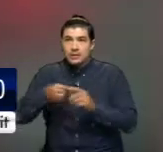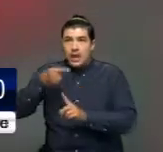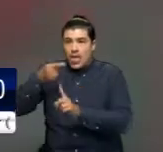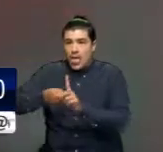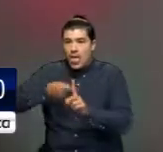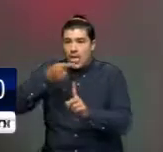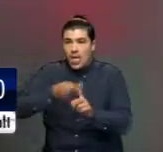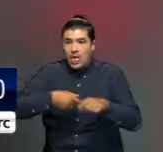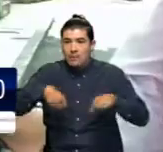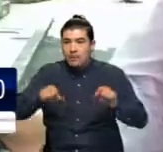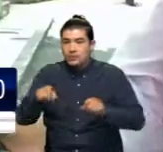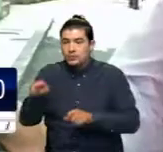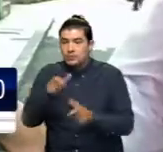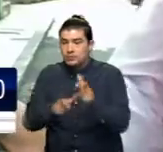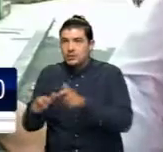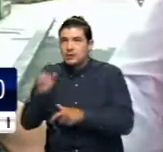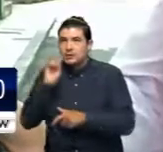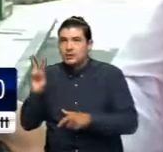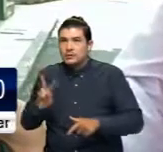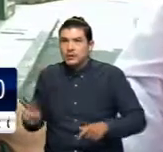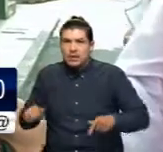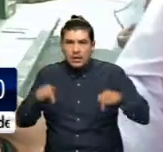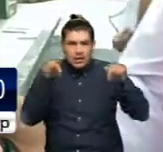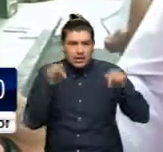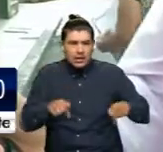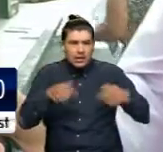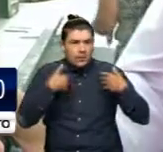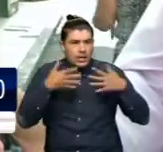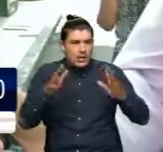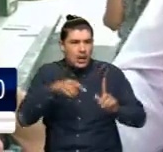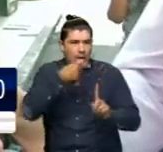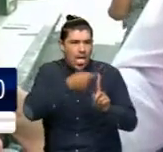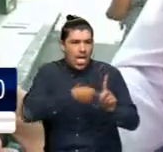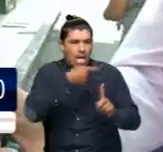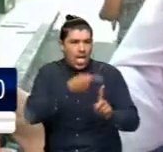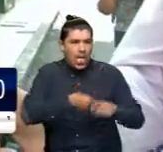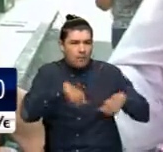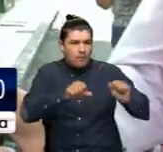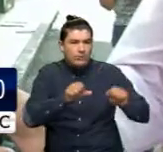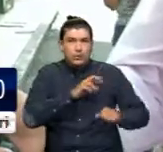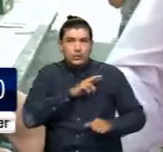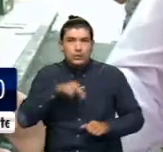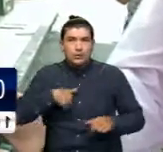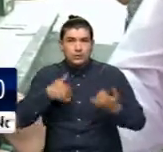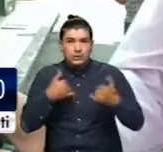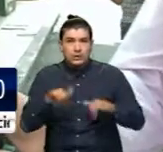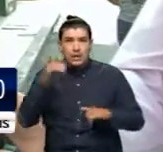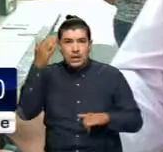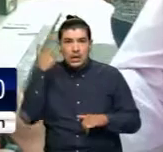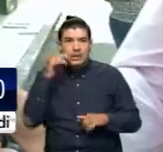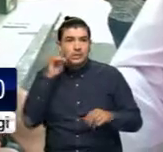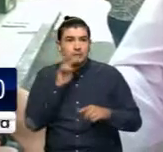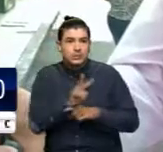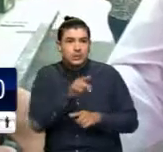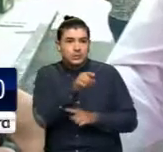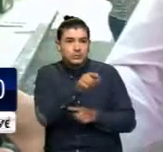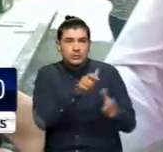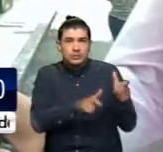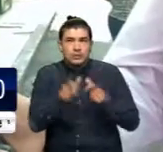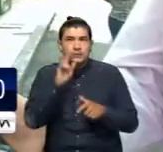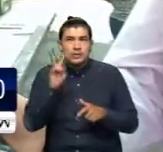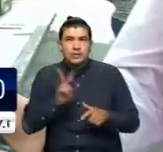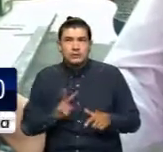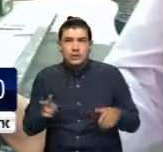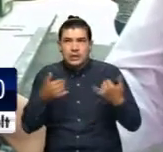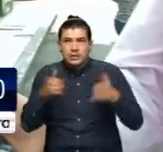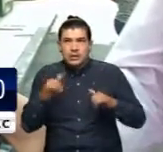motos a venezolanos aquí como a cualquiera le alquilan una moto y ya hemos visto gente que venezolanos con motos o se